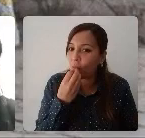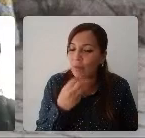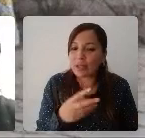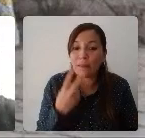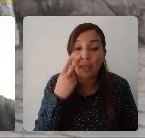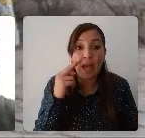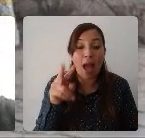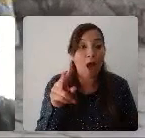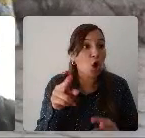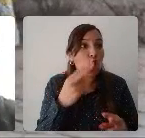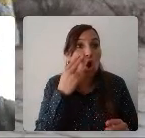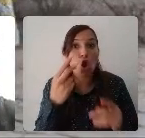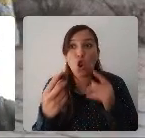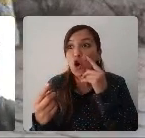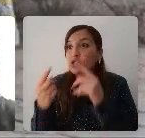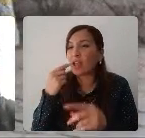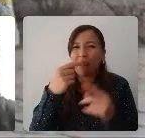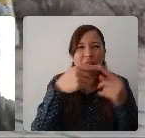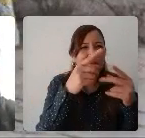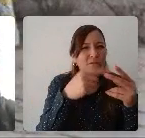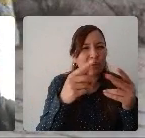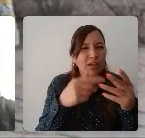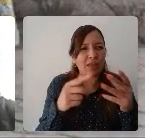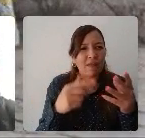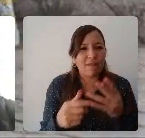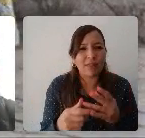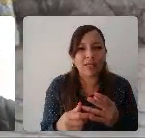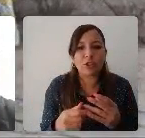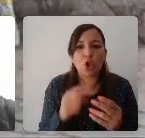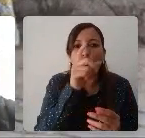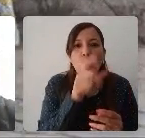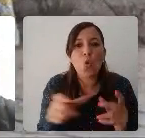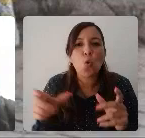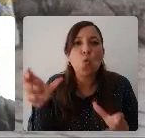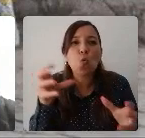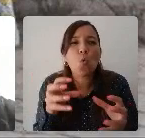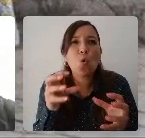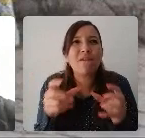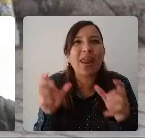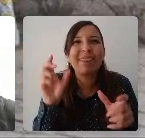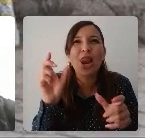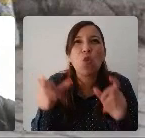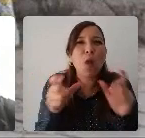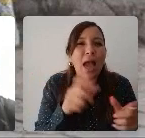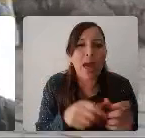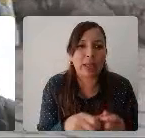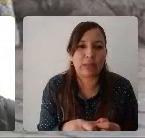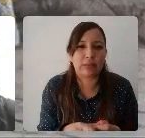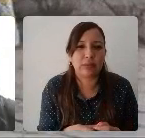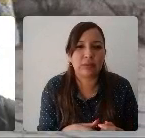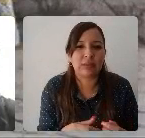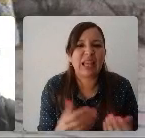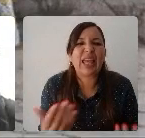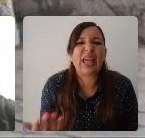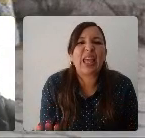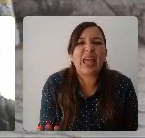también a explorar de dónde vienen cada uno de los diferentes elementos, ¿no? Que